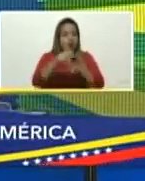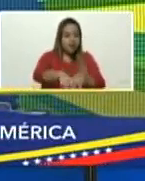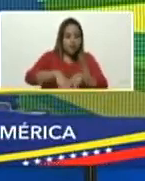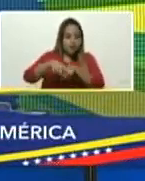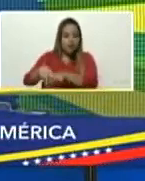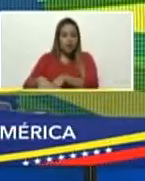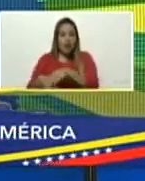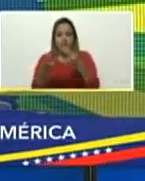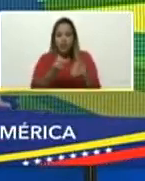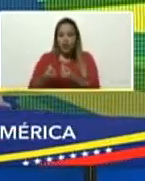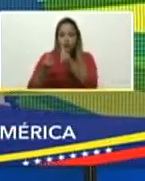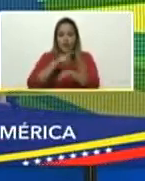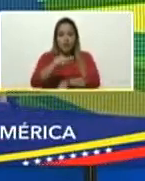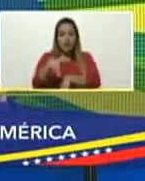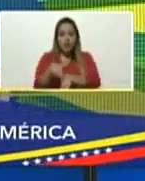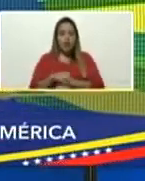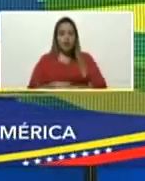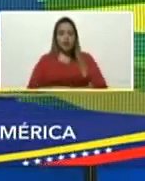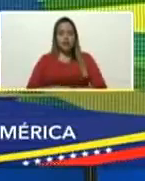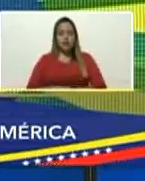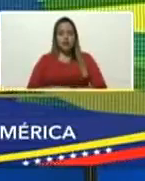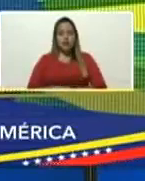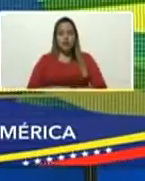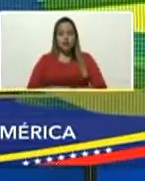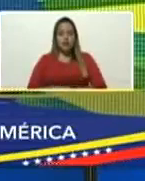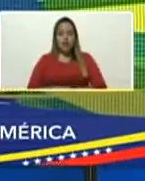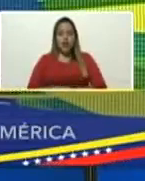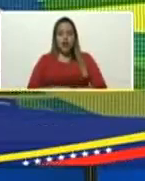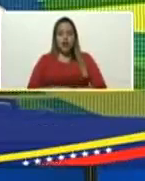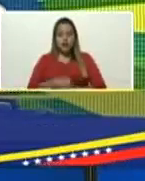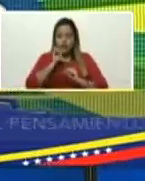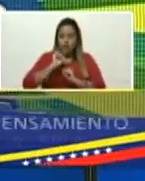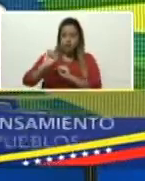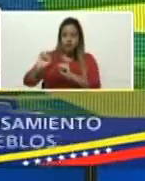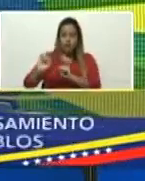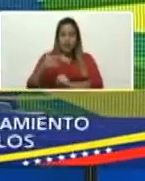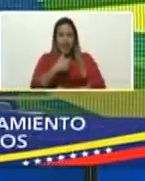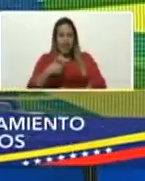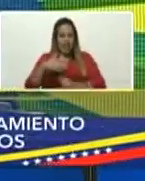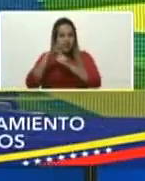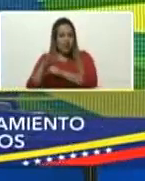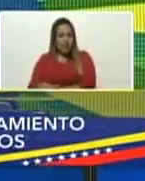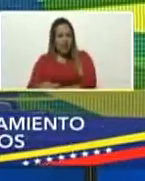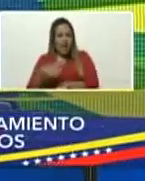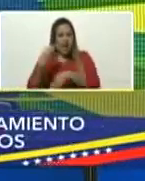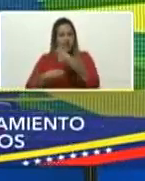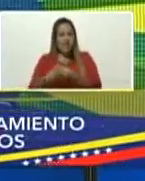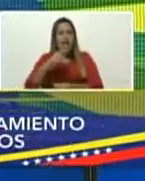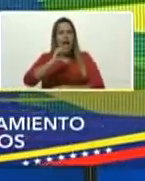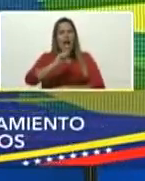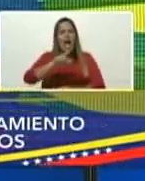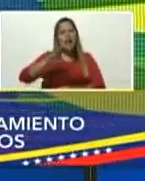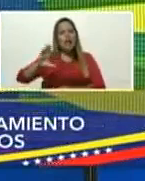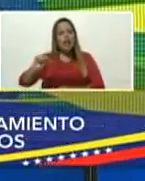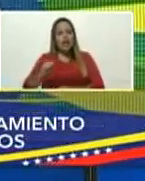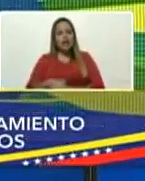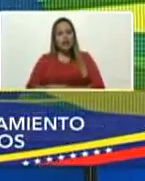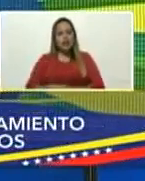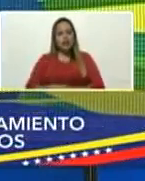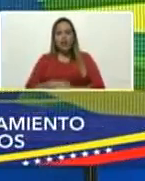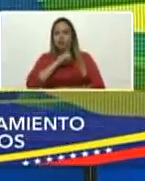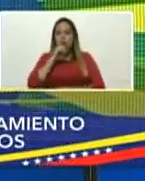la economía nacional, enfrentando el intento de imponer el ALCA, la Alianza